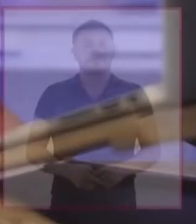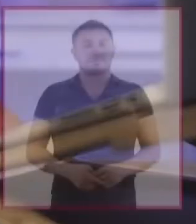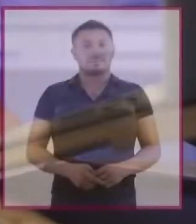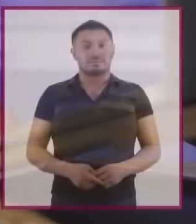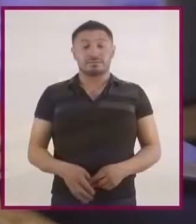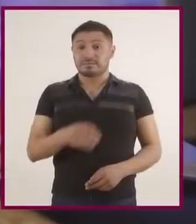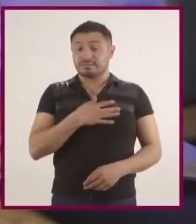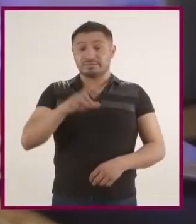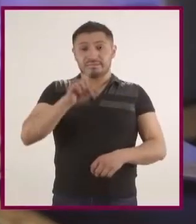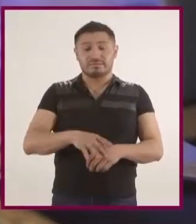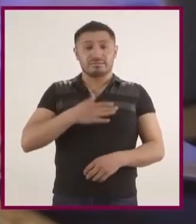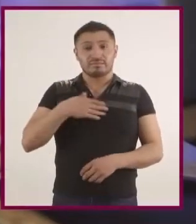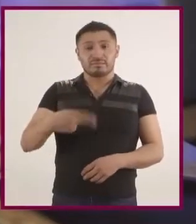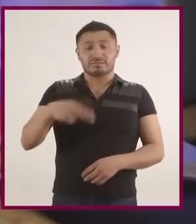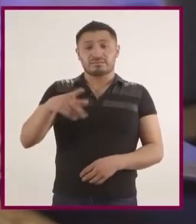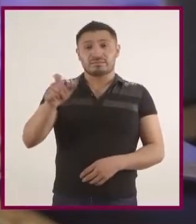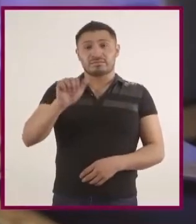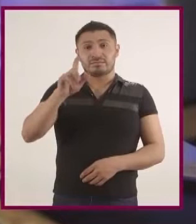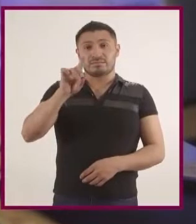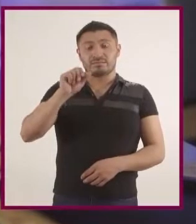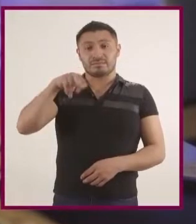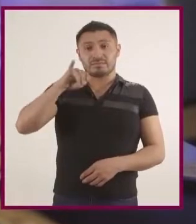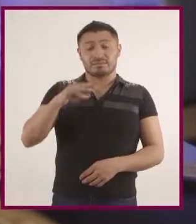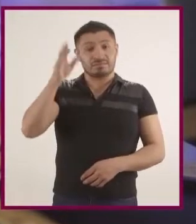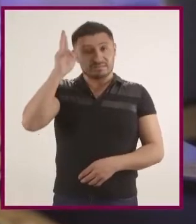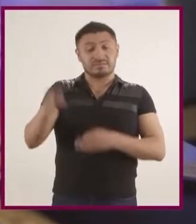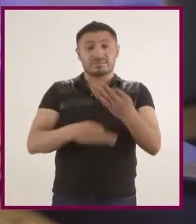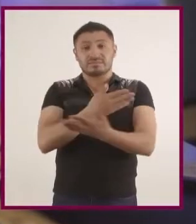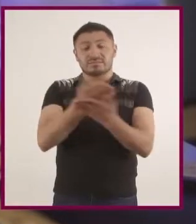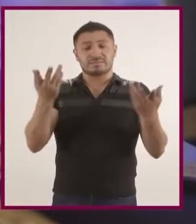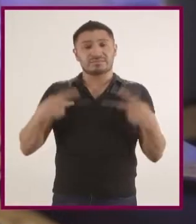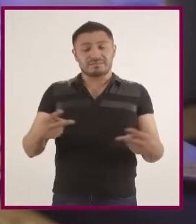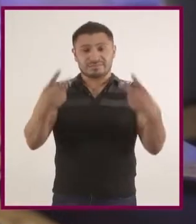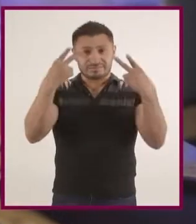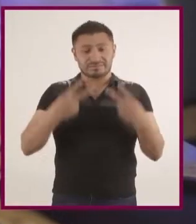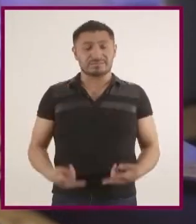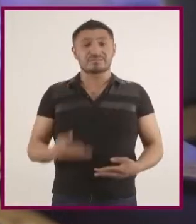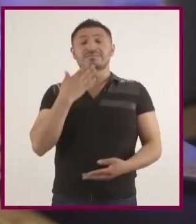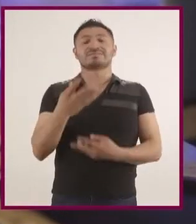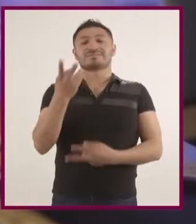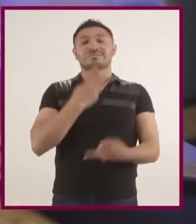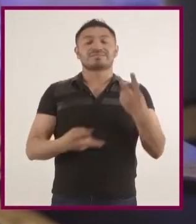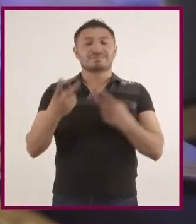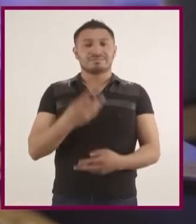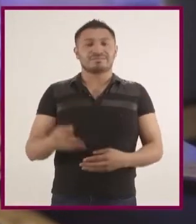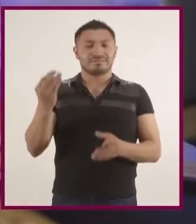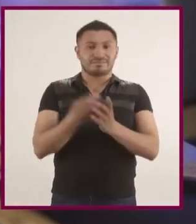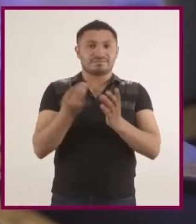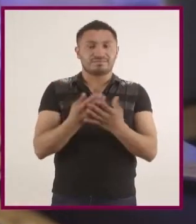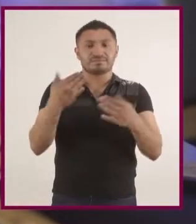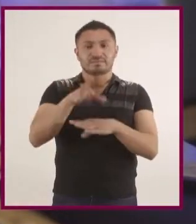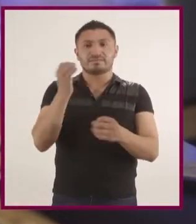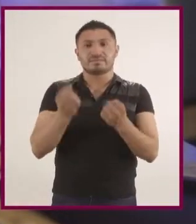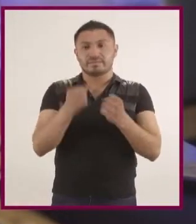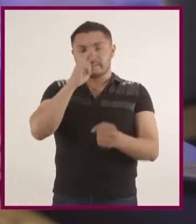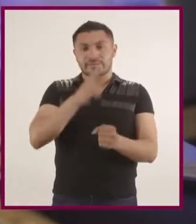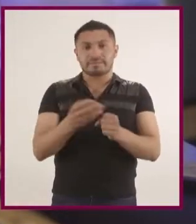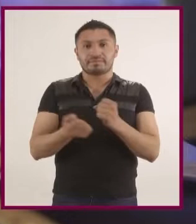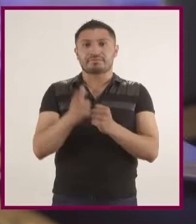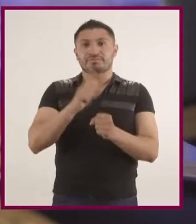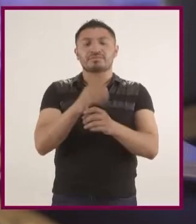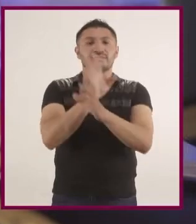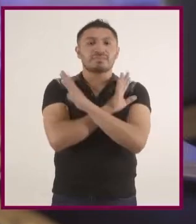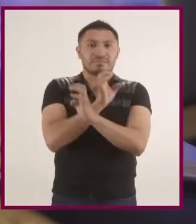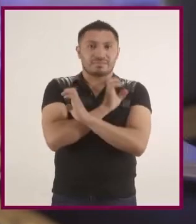buen día Yo soy shadani Hola a todas y todos quienes nos siguen desde casa Les damos la bienvenida a un programa más de responsabilidad social